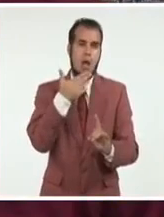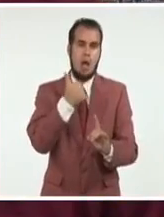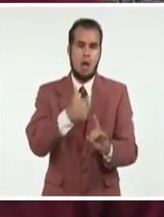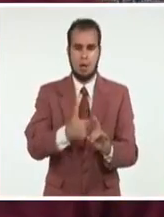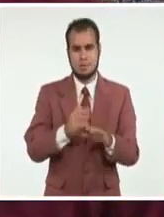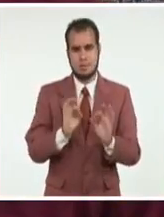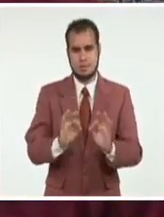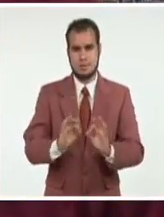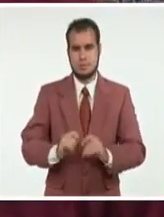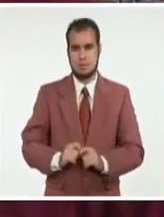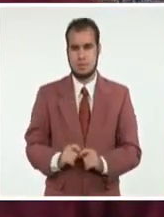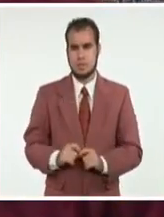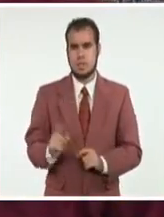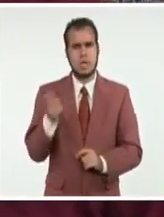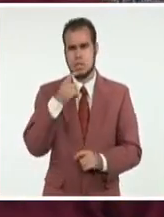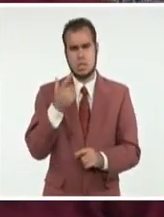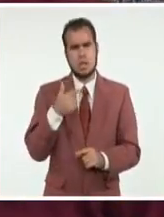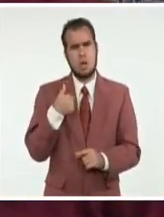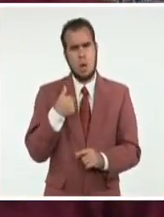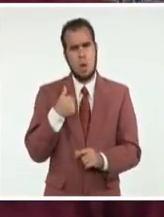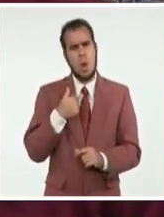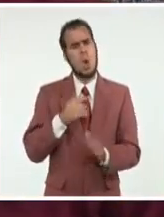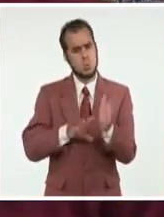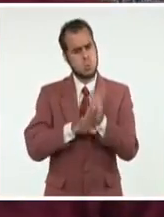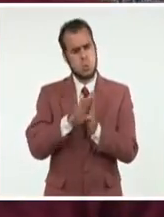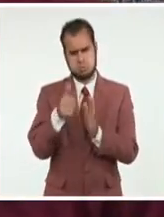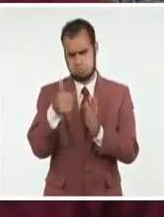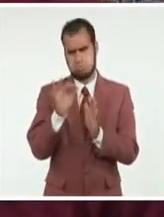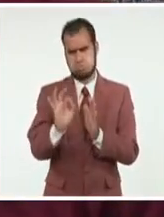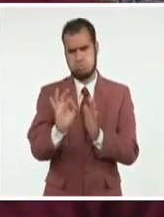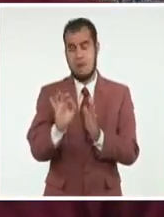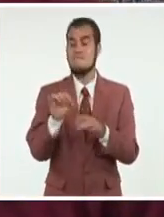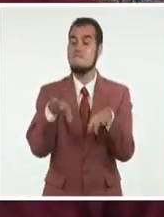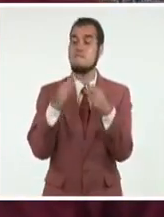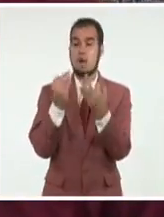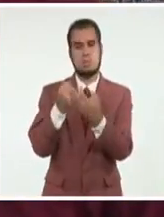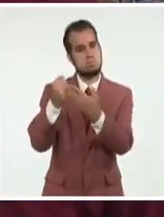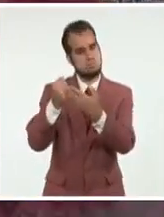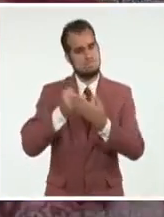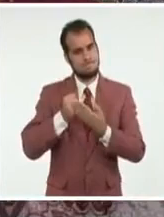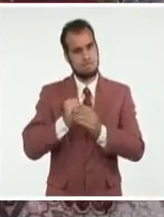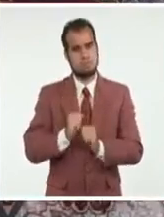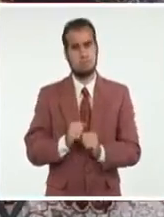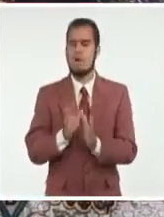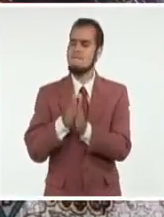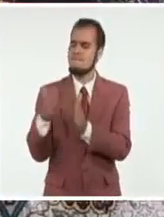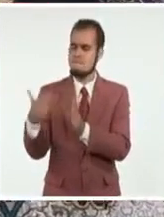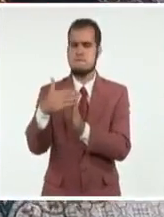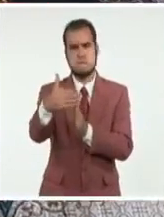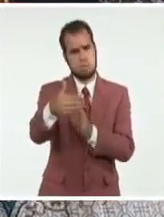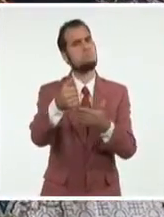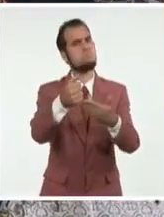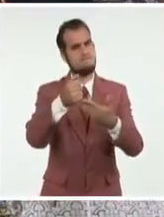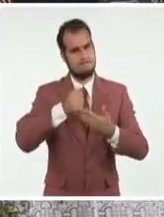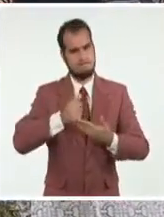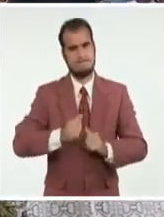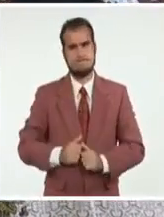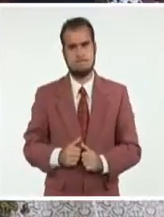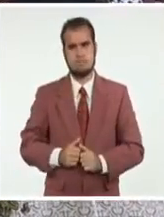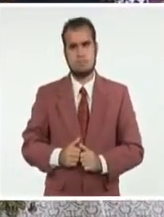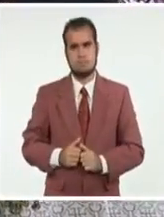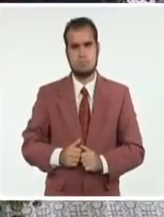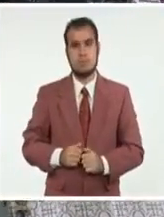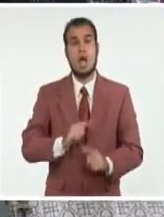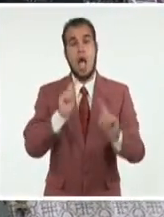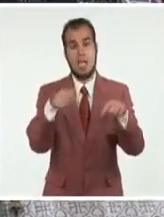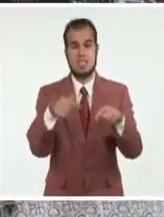Hay una recuperación buena, mi familia me ha apoyado, los vecinos me han apoyado, y misma hay una enfermera que